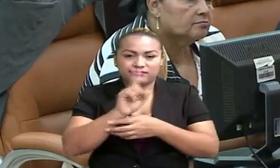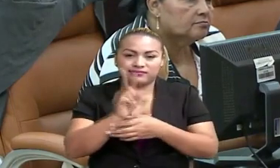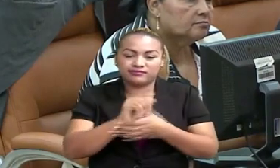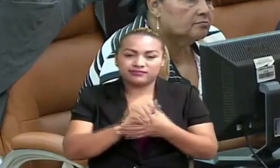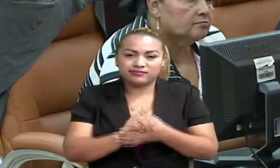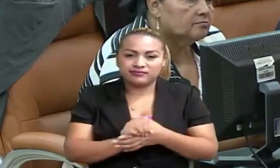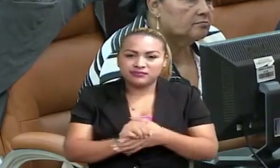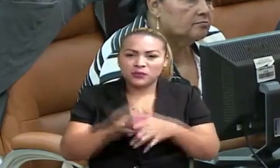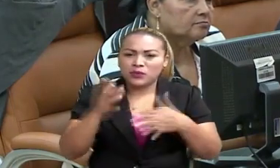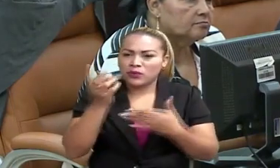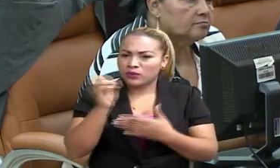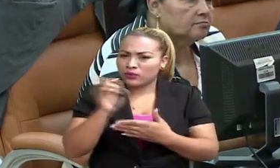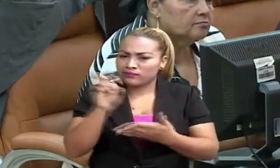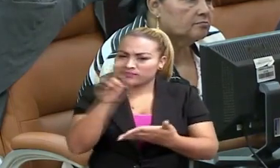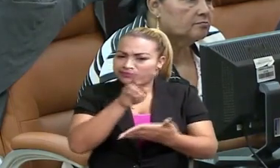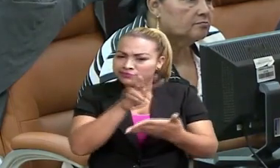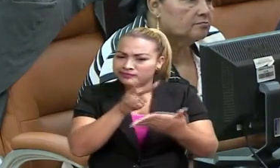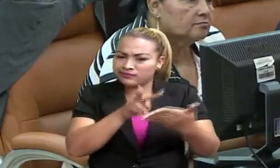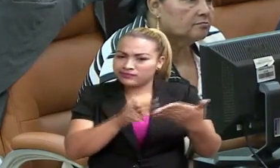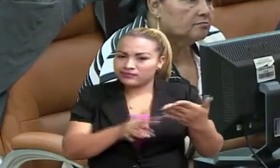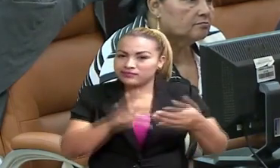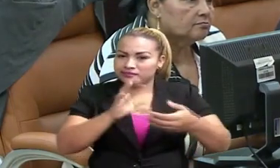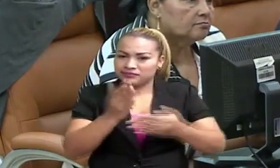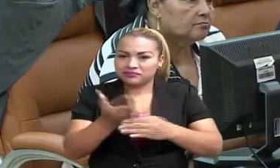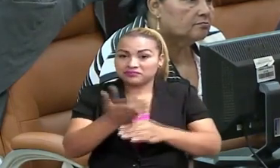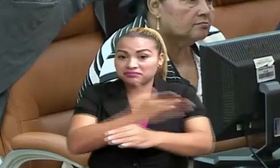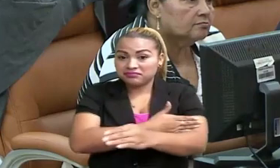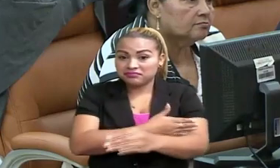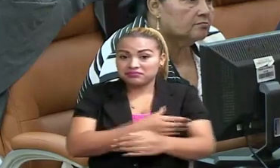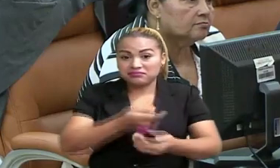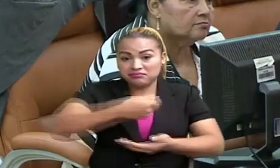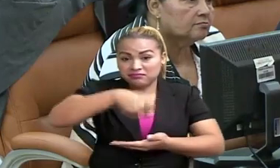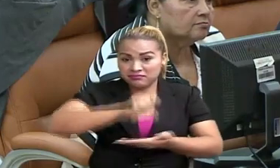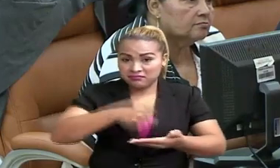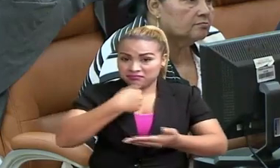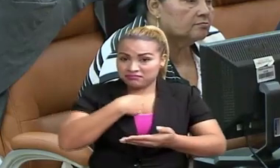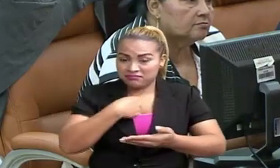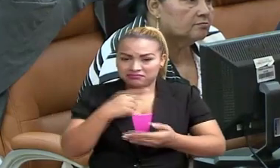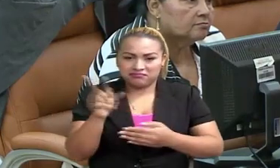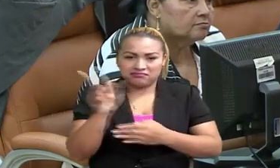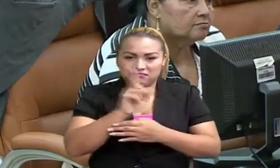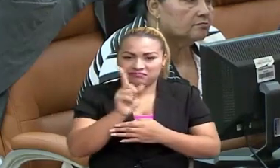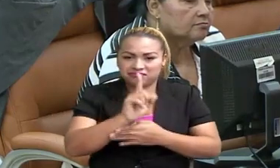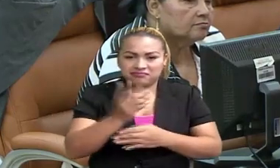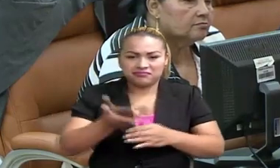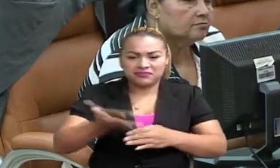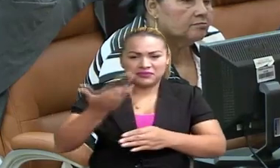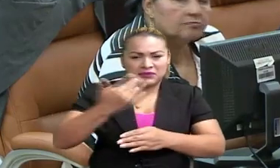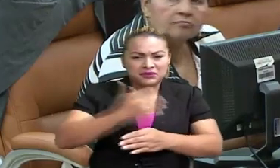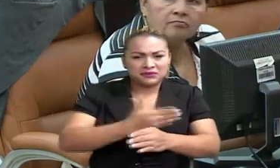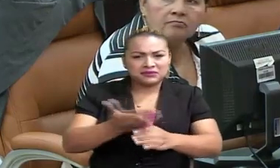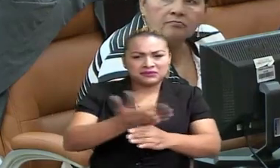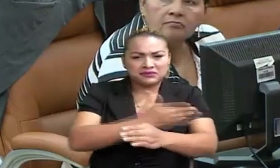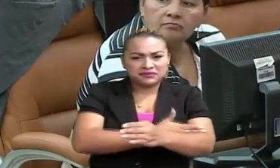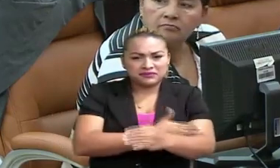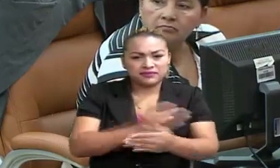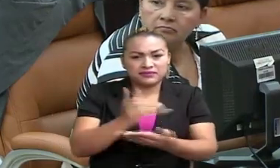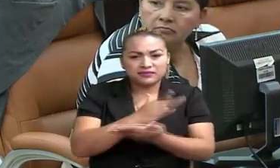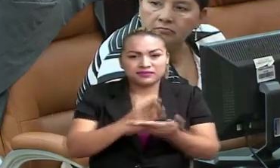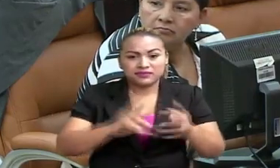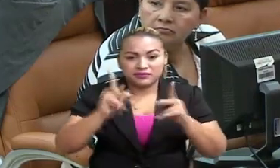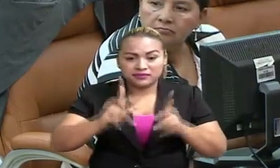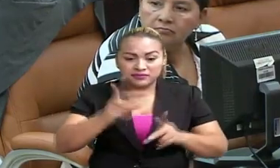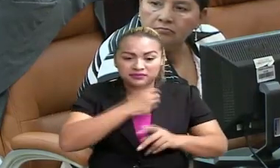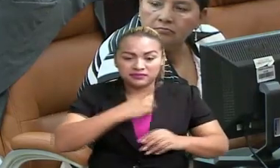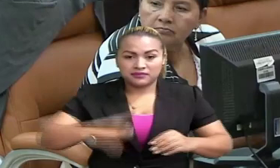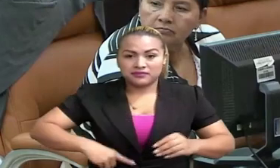están leyendo un dictamen que al menos ese dictamen yo no lo firmé. Ese dictamen que, al que están aludiendo algunos colegas diputados,